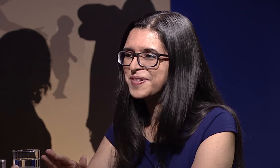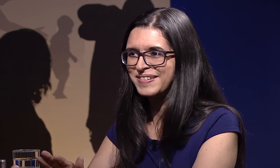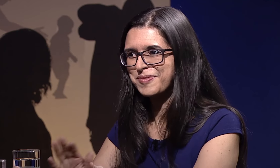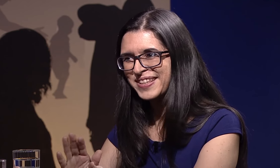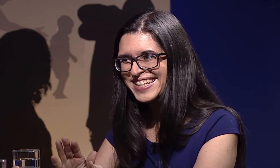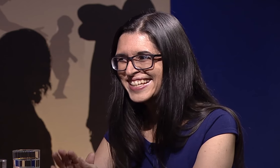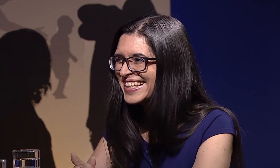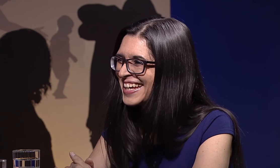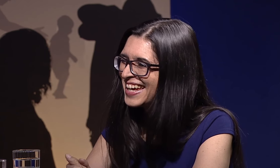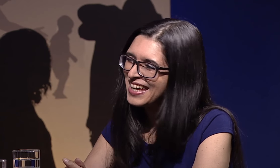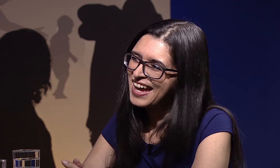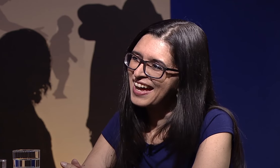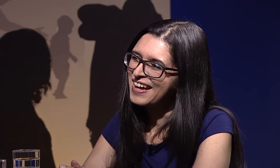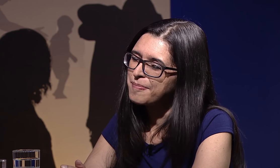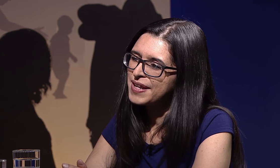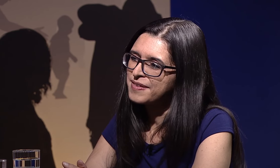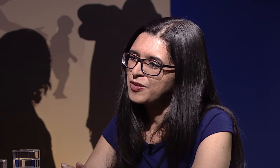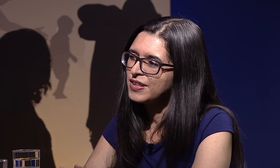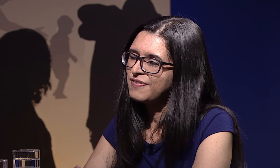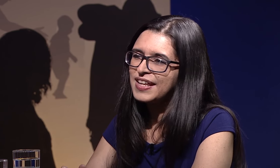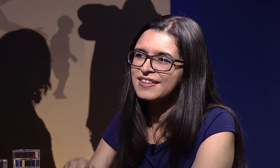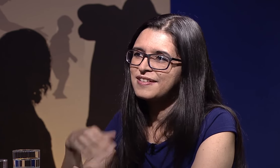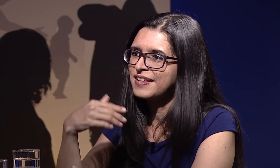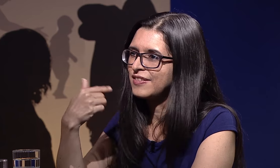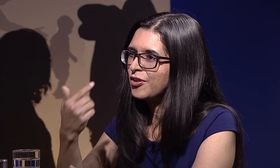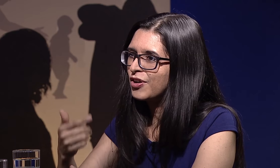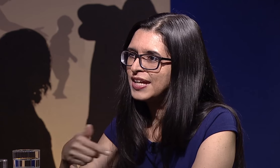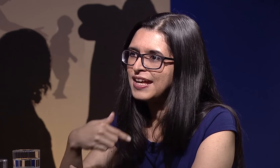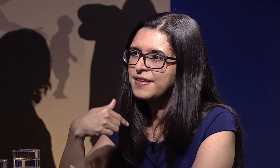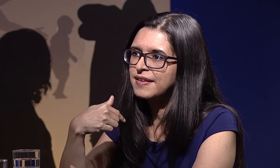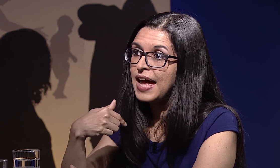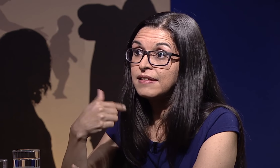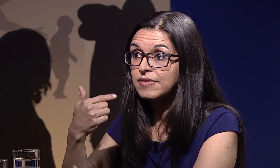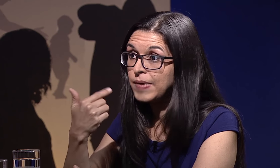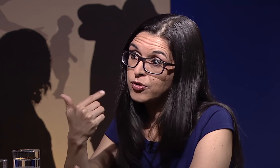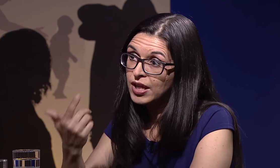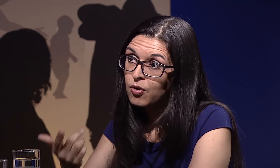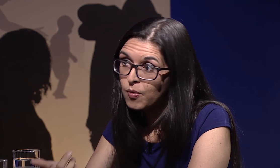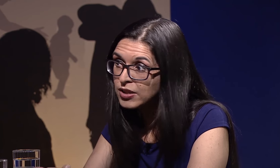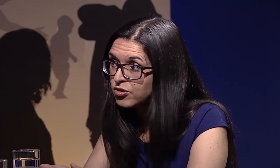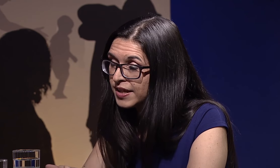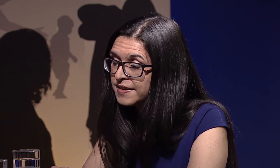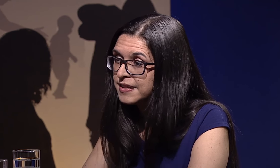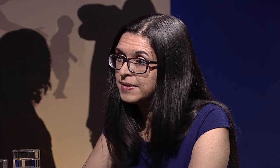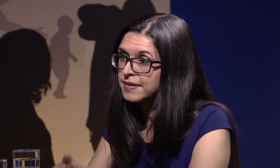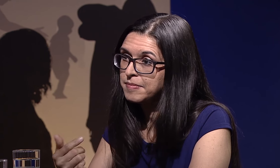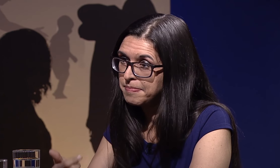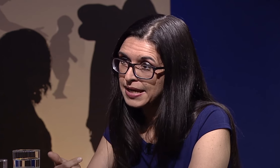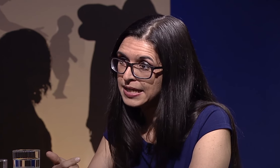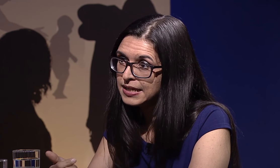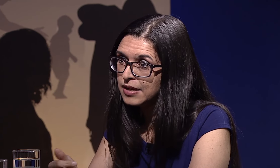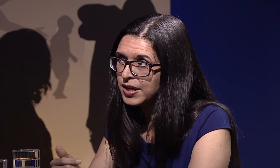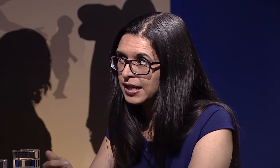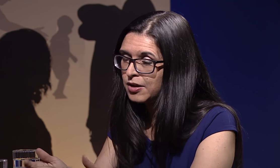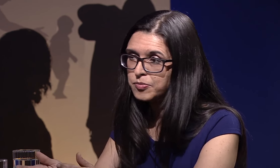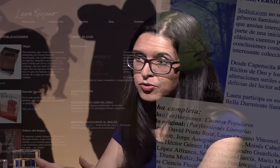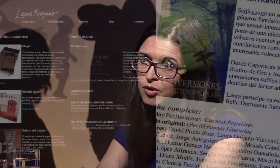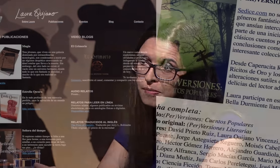activa, por dicha. Han aparecido en diferentes antologías. Tengo cuentos accesibles en mi